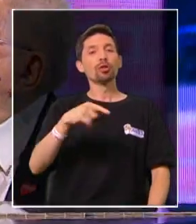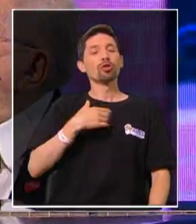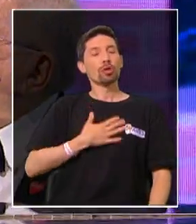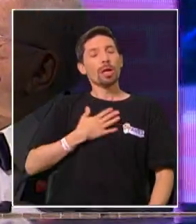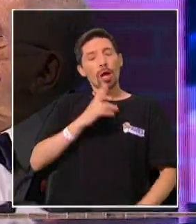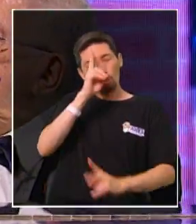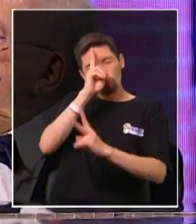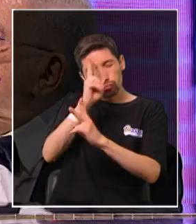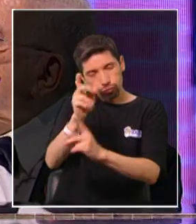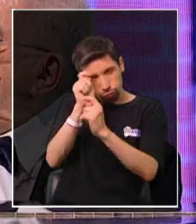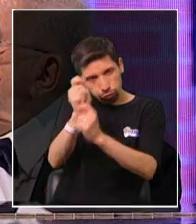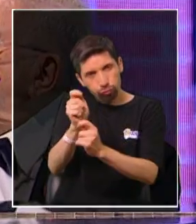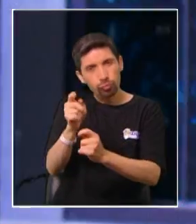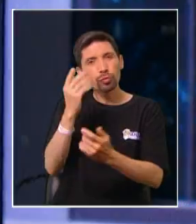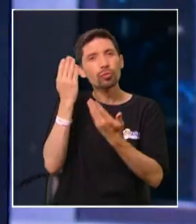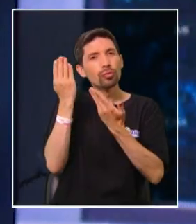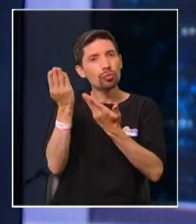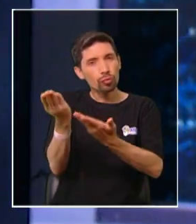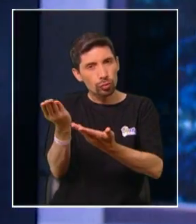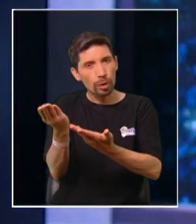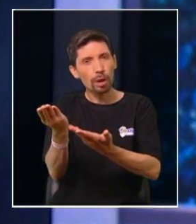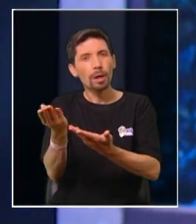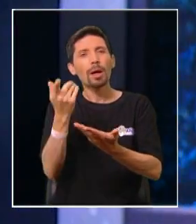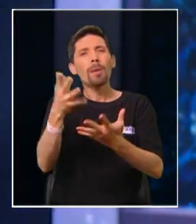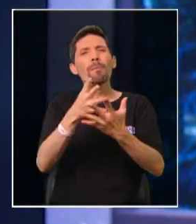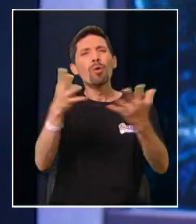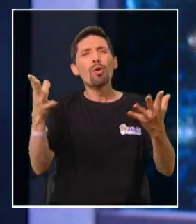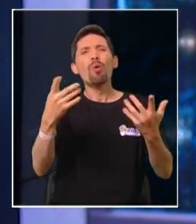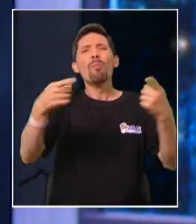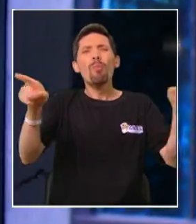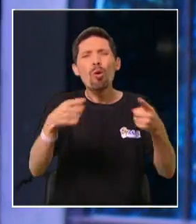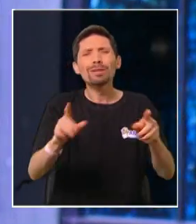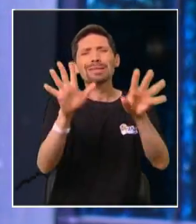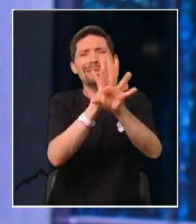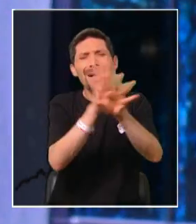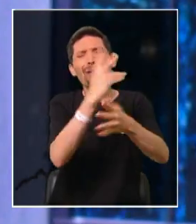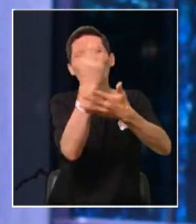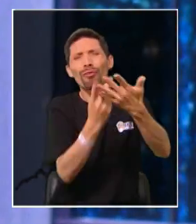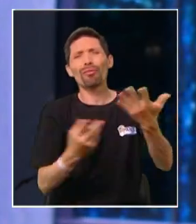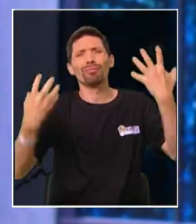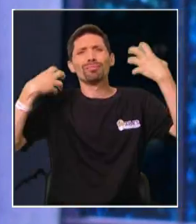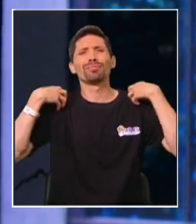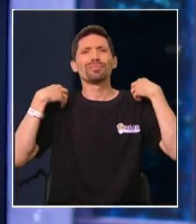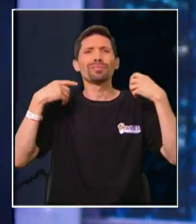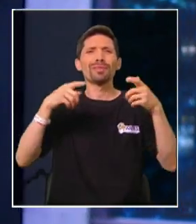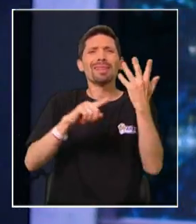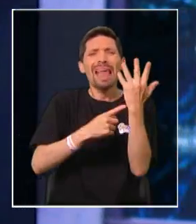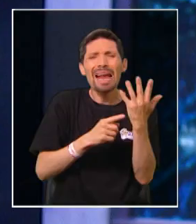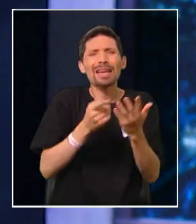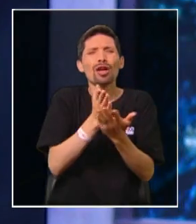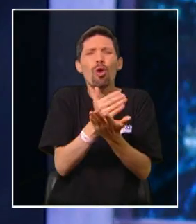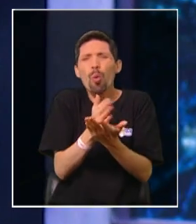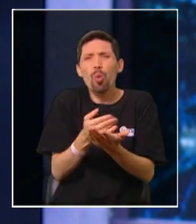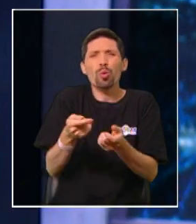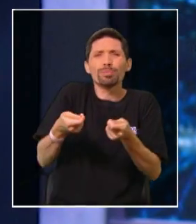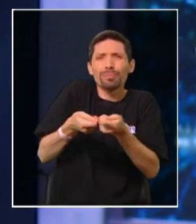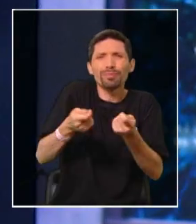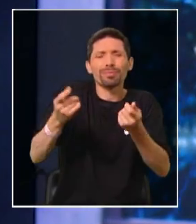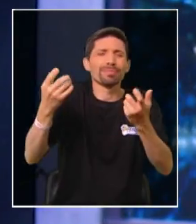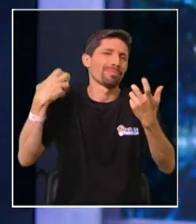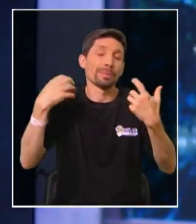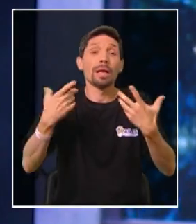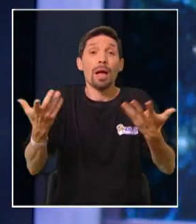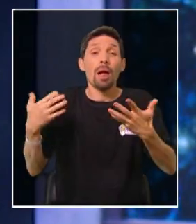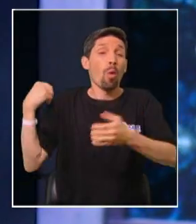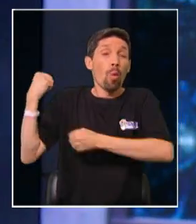a todos los artistas, músicos, animadores, actores, personal técnico que ha dado vida a cada una de nuestras teletones con